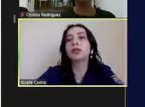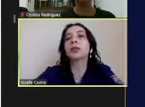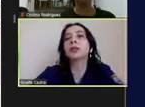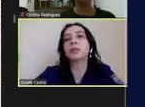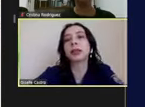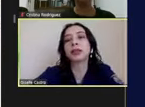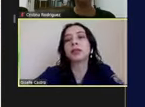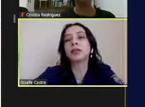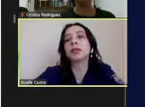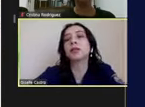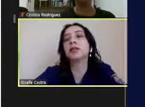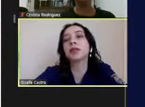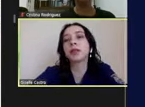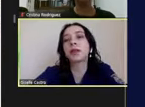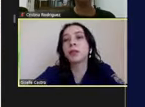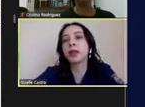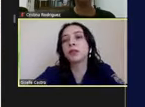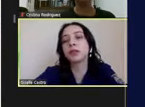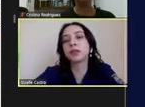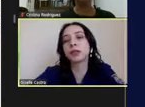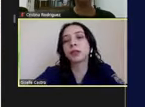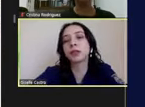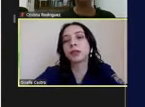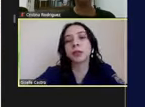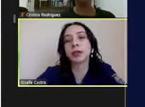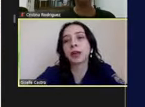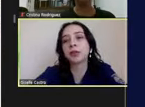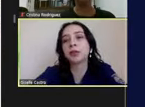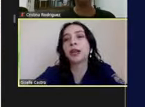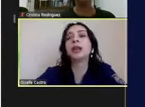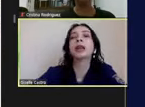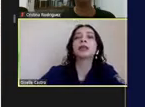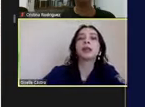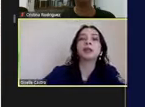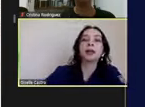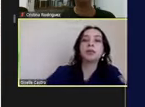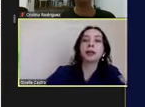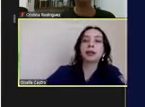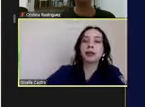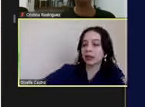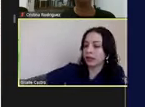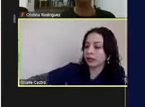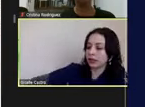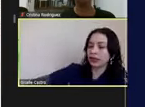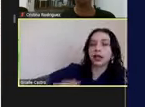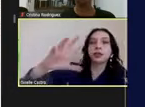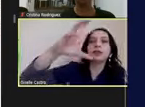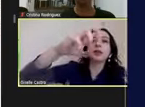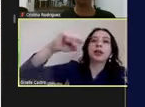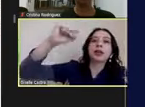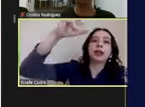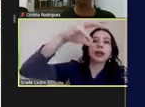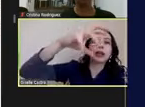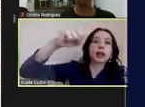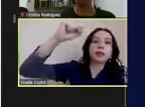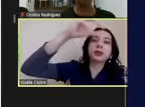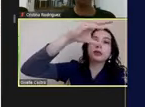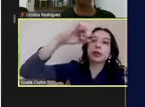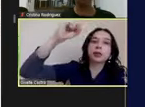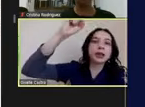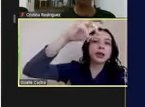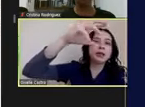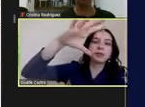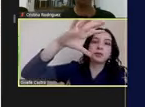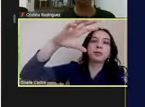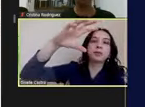Muy al inicio, cuando el piecito todavía sigue inflamado, incluso se le puede ver hematoma, se le puede pedir que así sentado